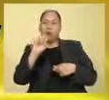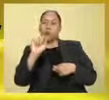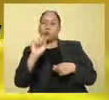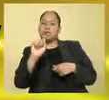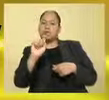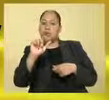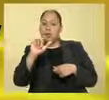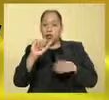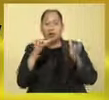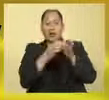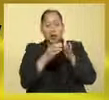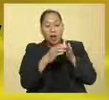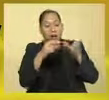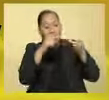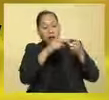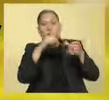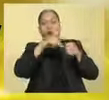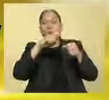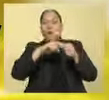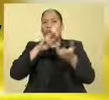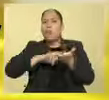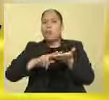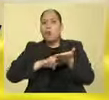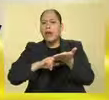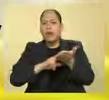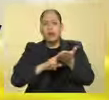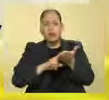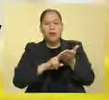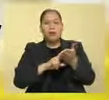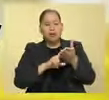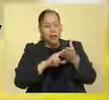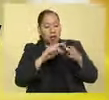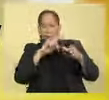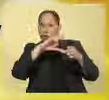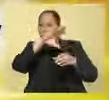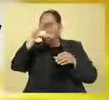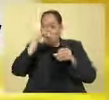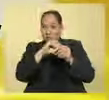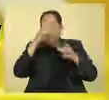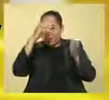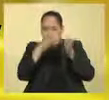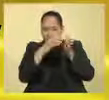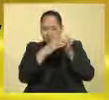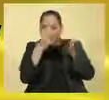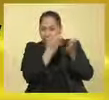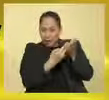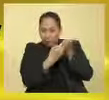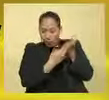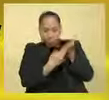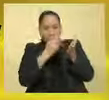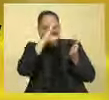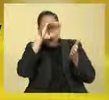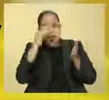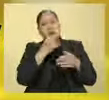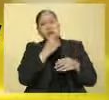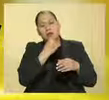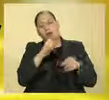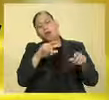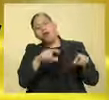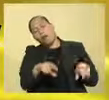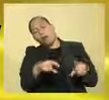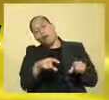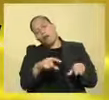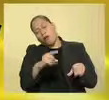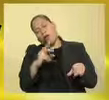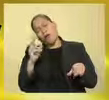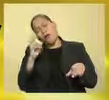cajetillas ahora todas son color verde oliva y ahí en toda la cajetilla están niños enfermos de